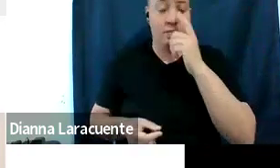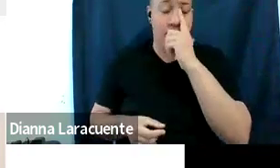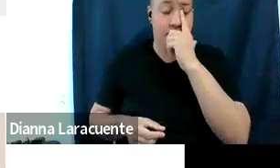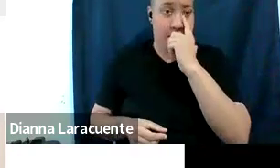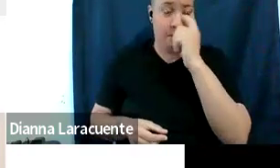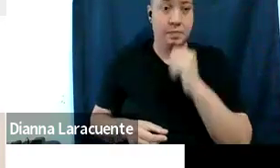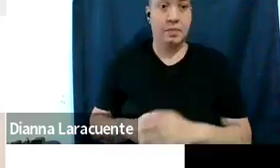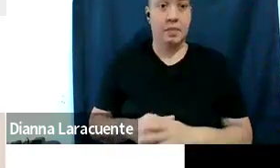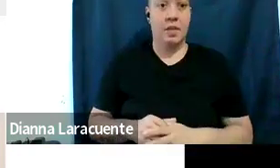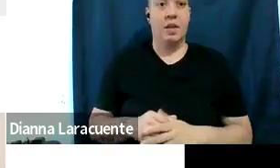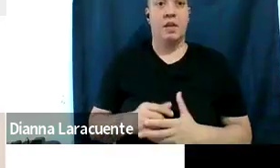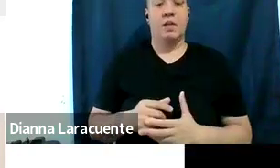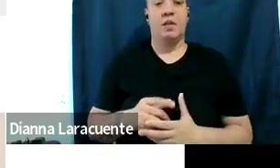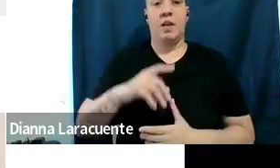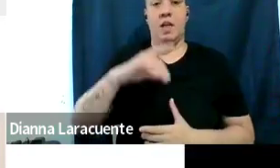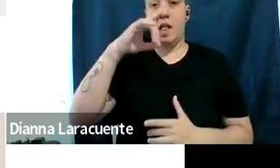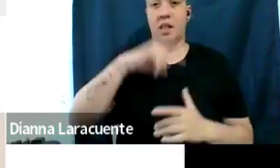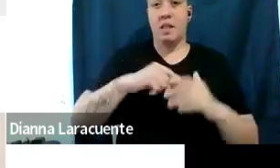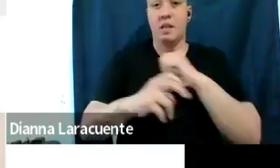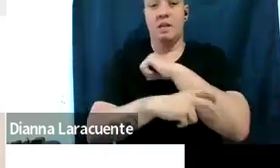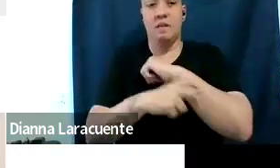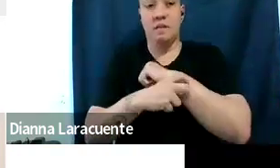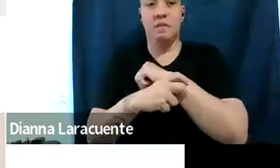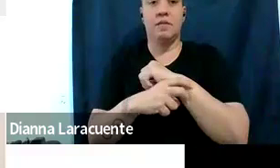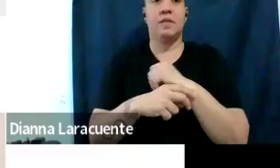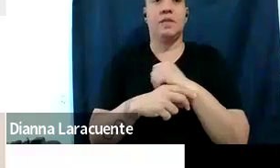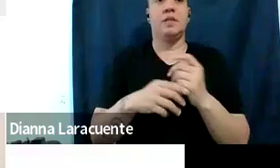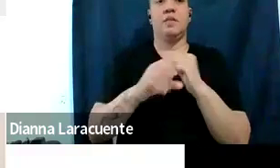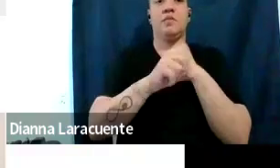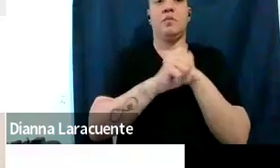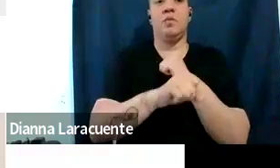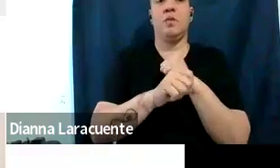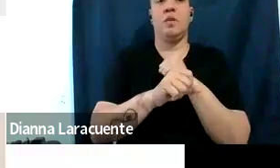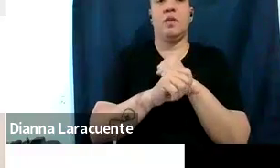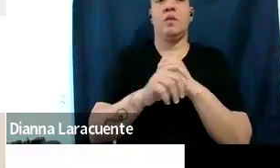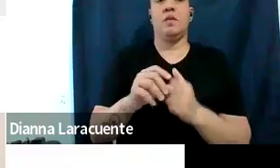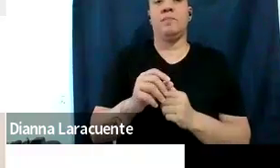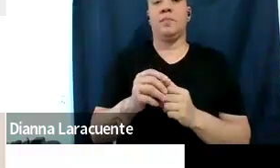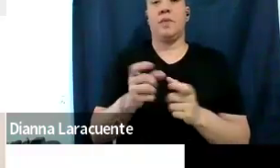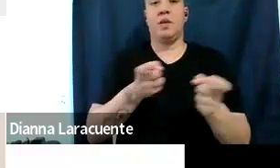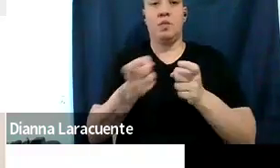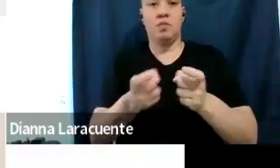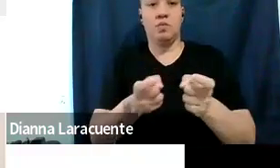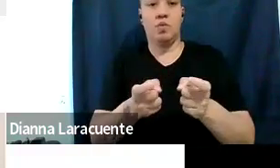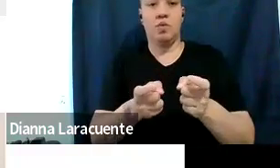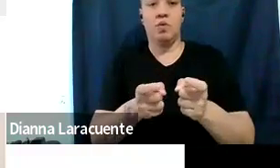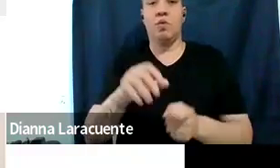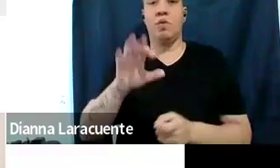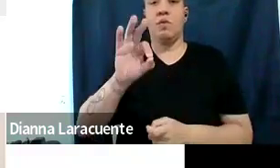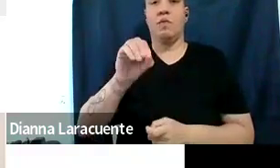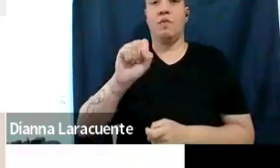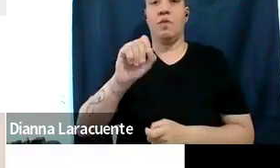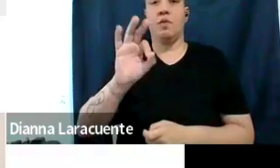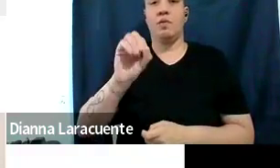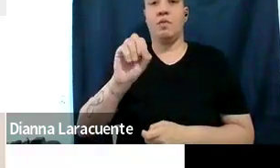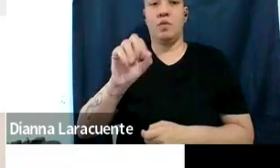La estafa y su campaña contra los monopolios de los fósforos le va a ganar el repudio, lo acusan de injuria,